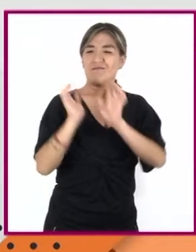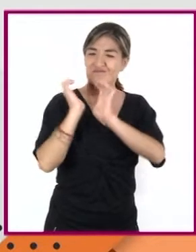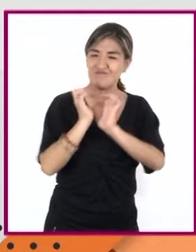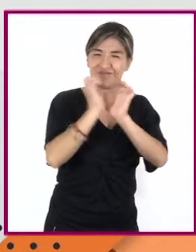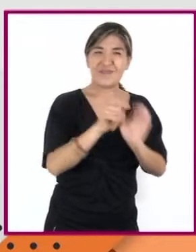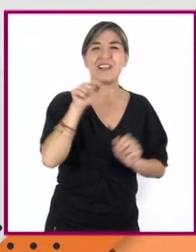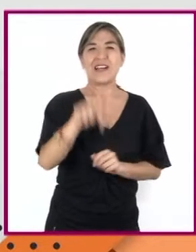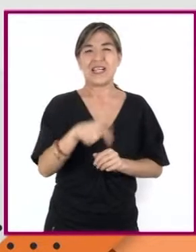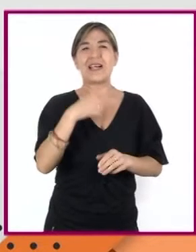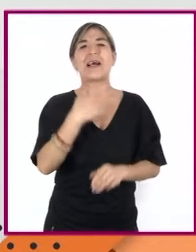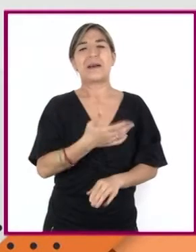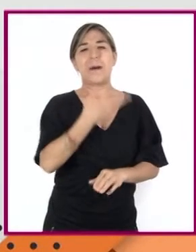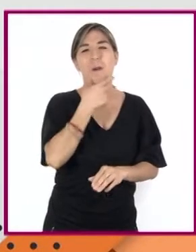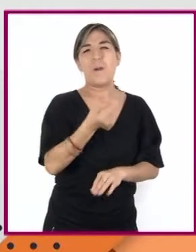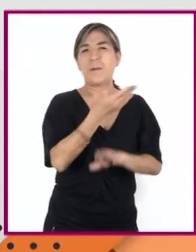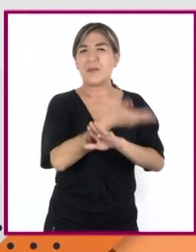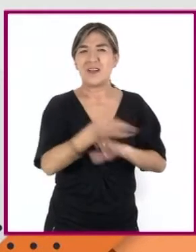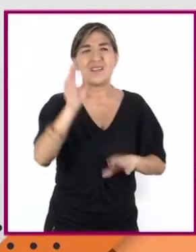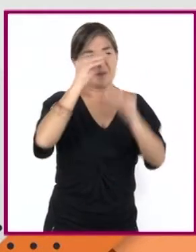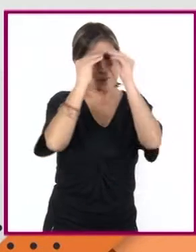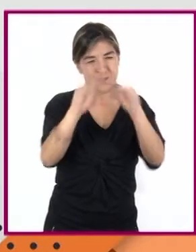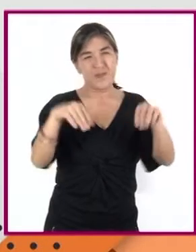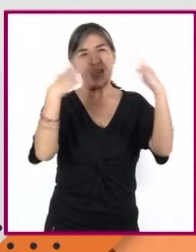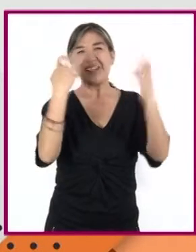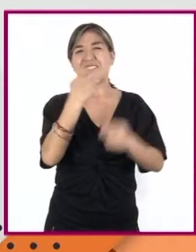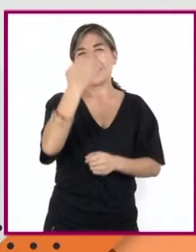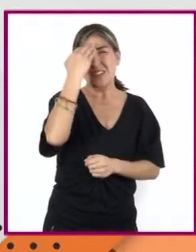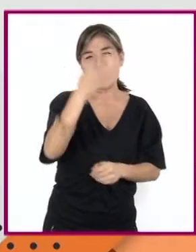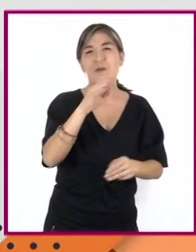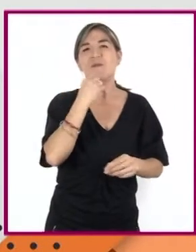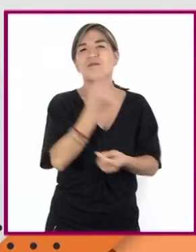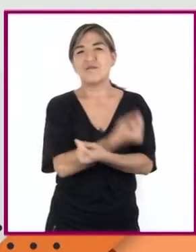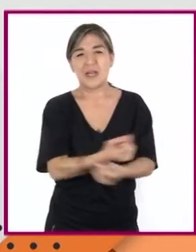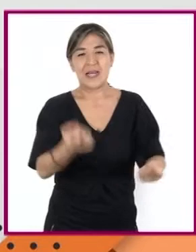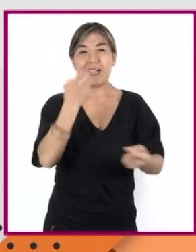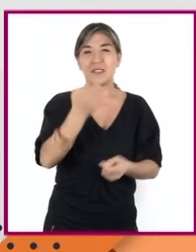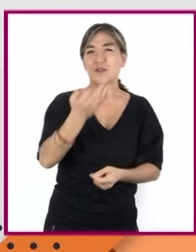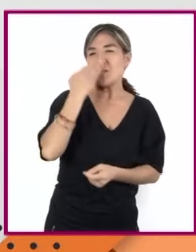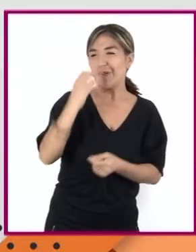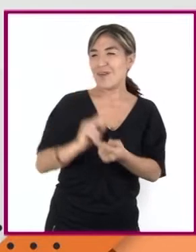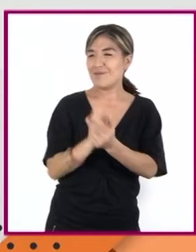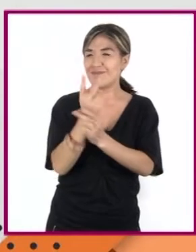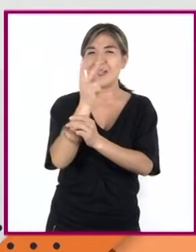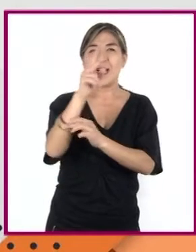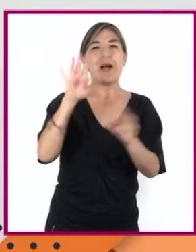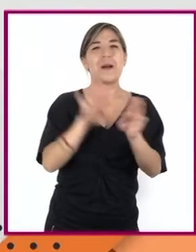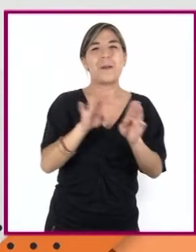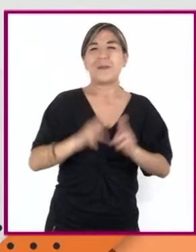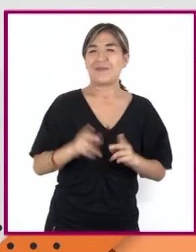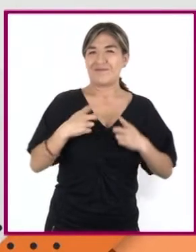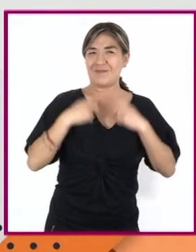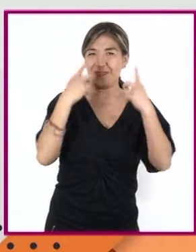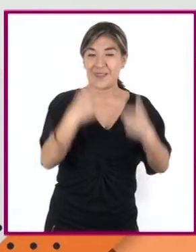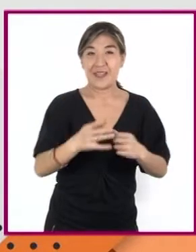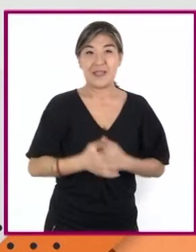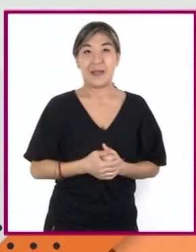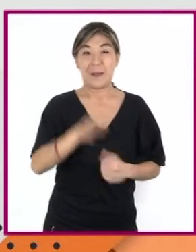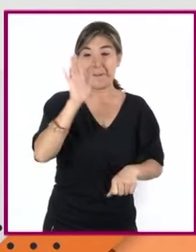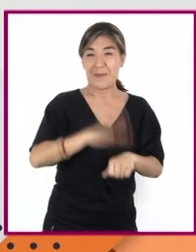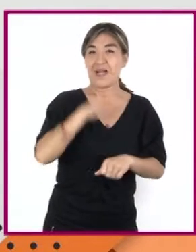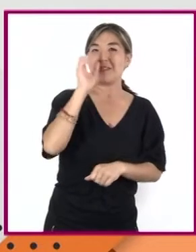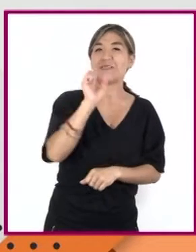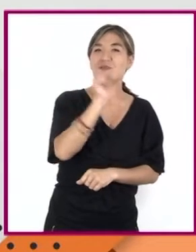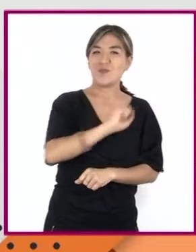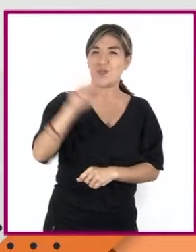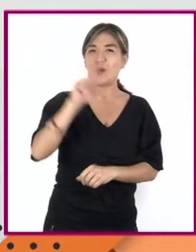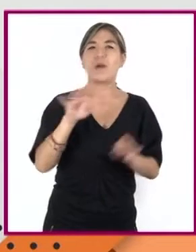blanco, olvidad esos tiempos de la infancia, los laureles ligeramente concedidos, la fama fácil y